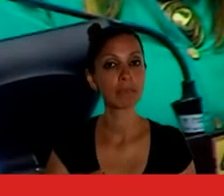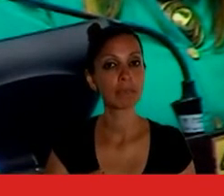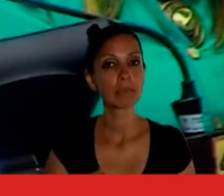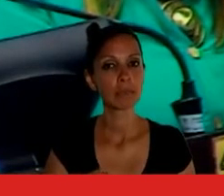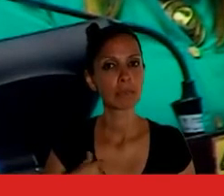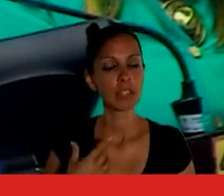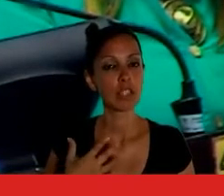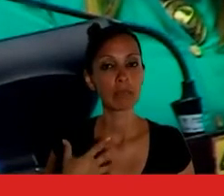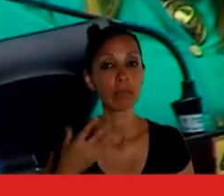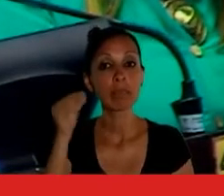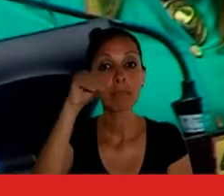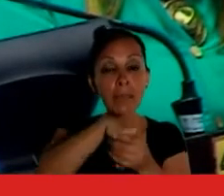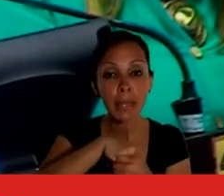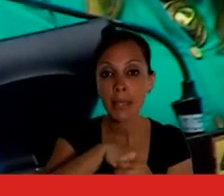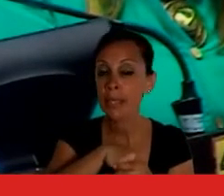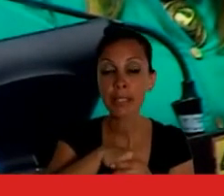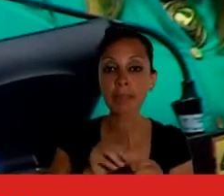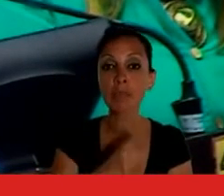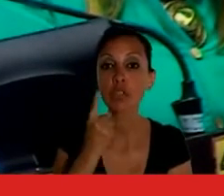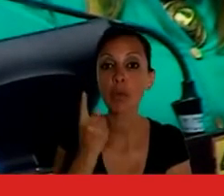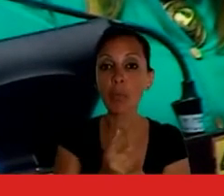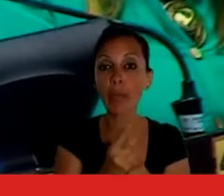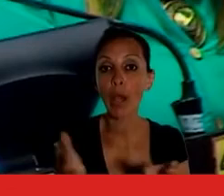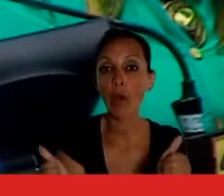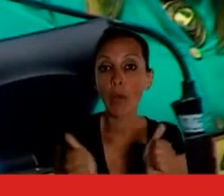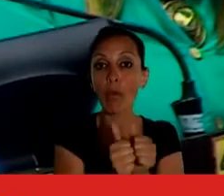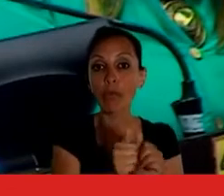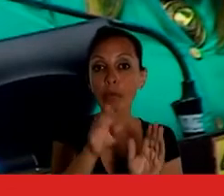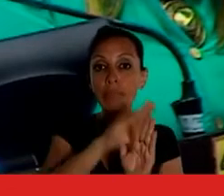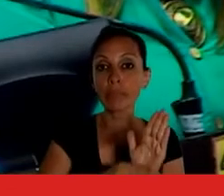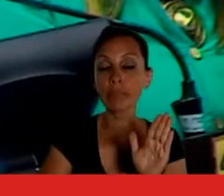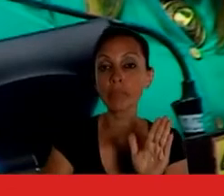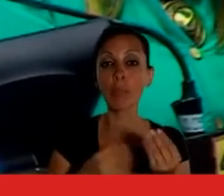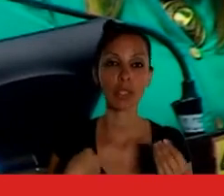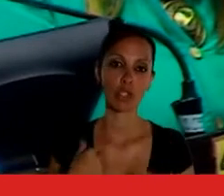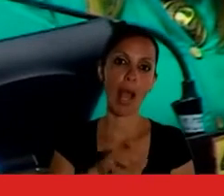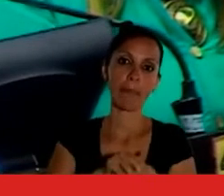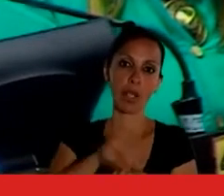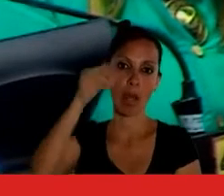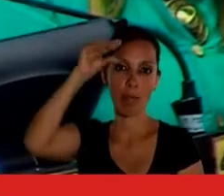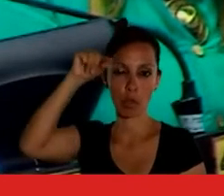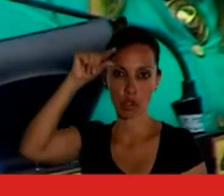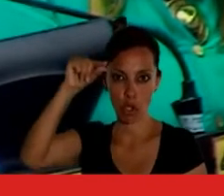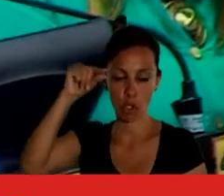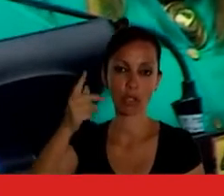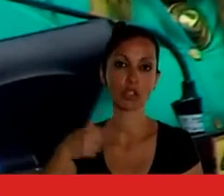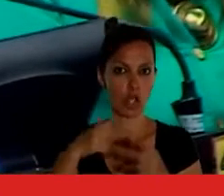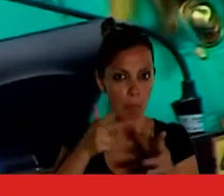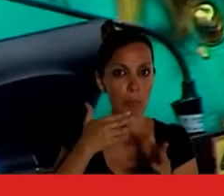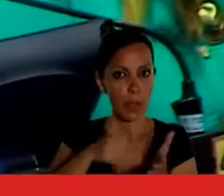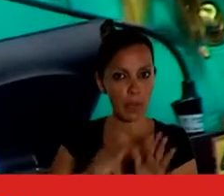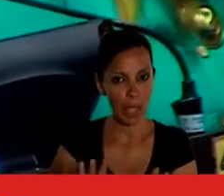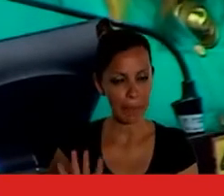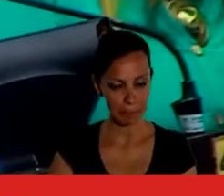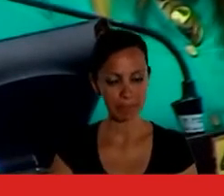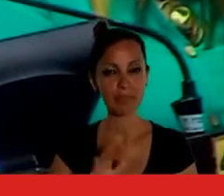seguir participando en las listas justamente por hacer amigo de Emilio Monzó, y te prometo, Maxi, que acá paro. Pero